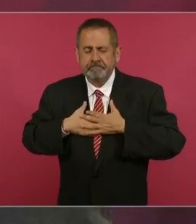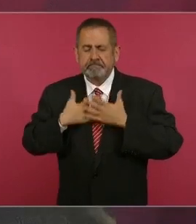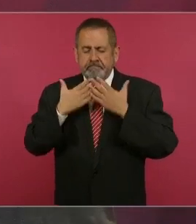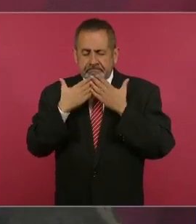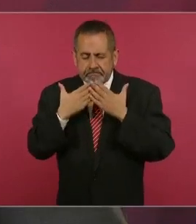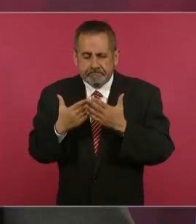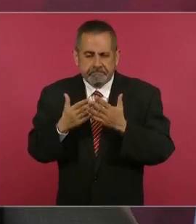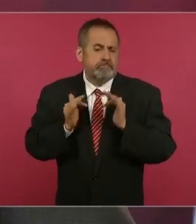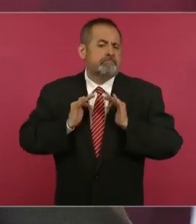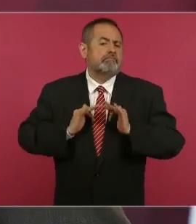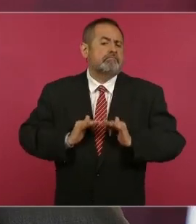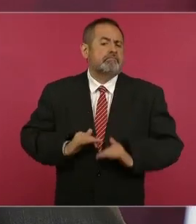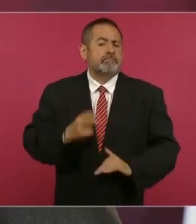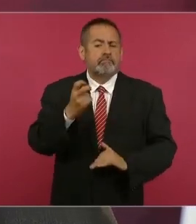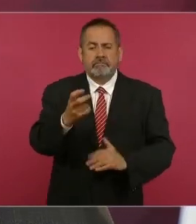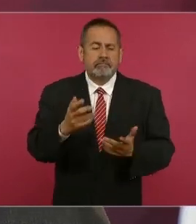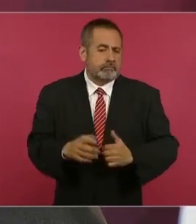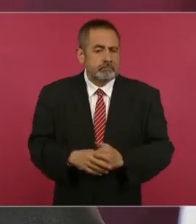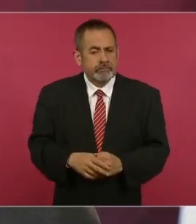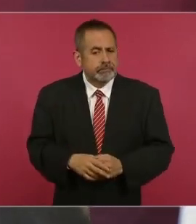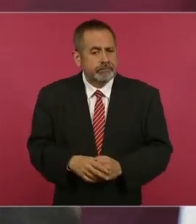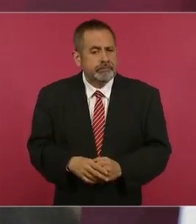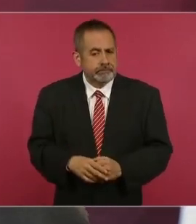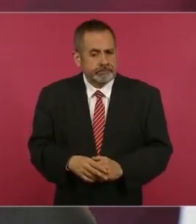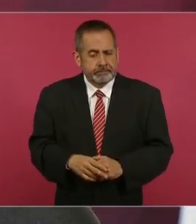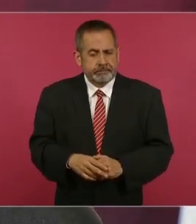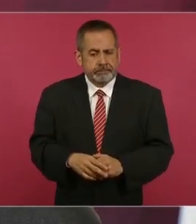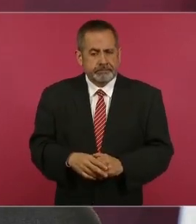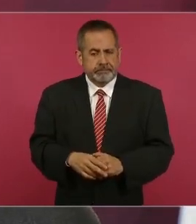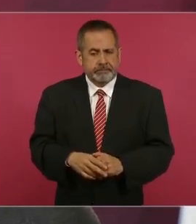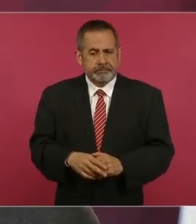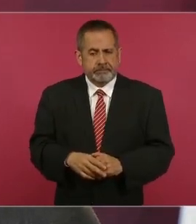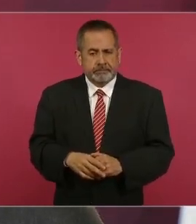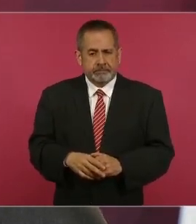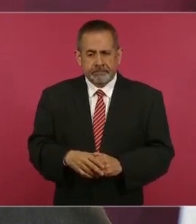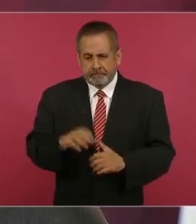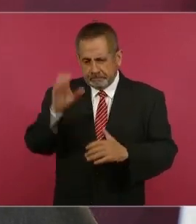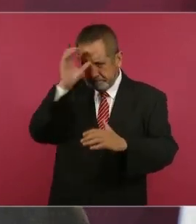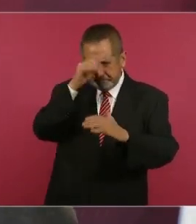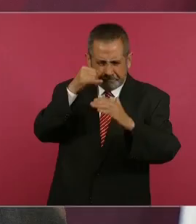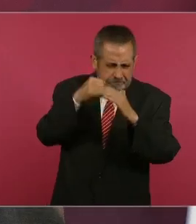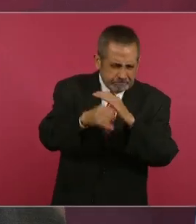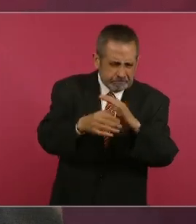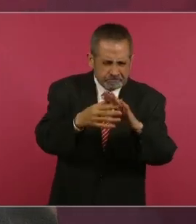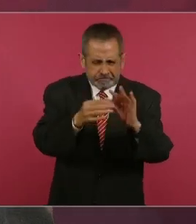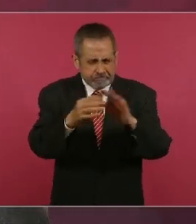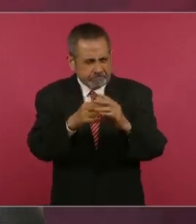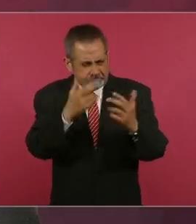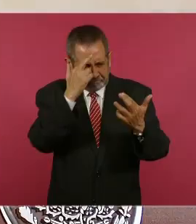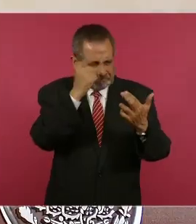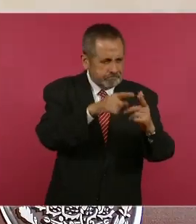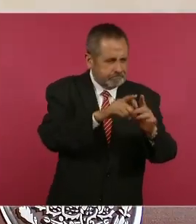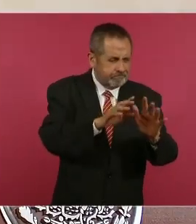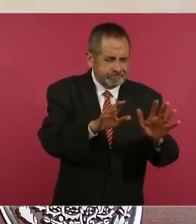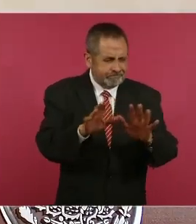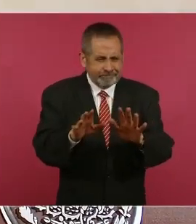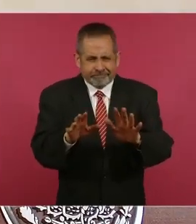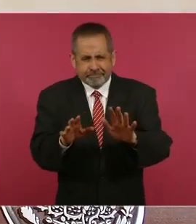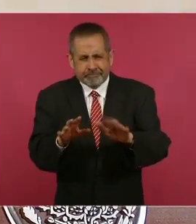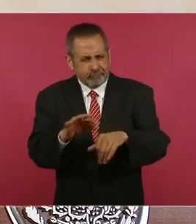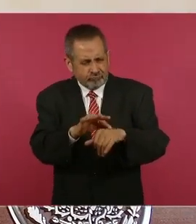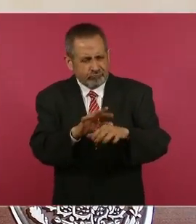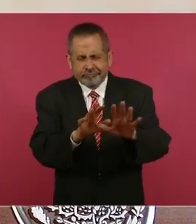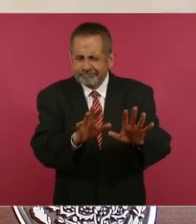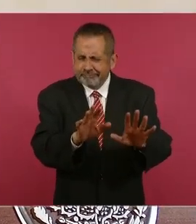No basta con la ciencia y con lo racional.